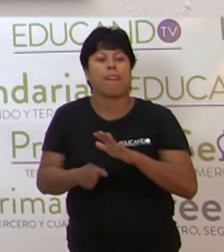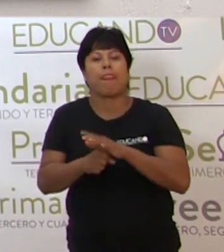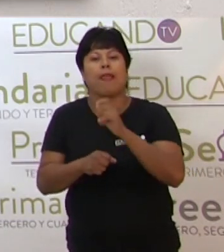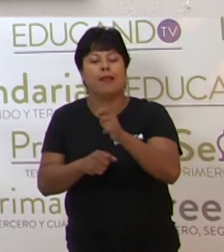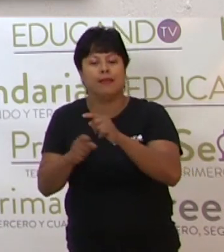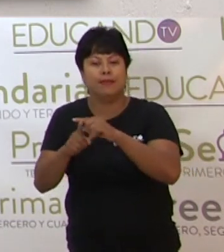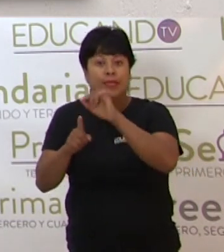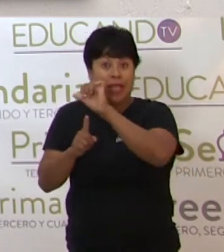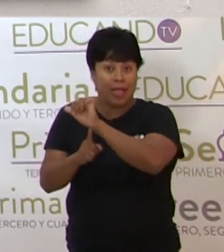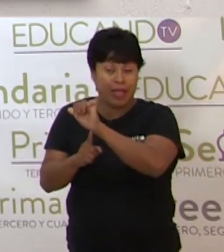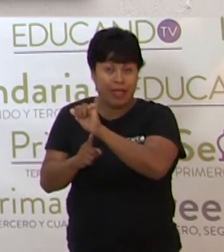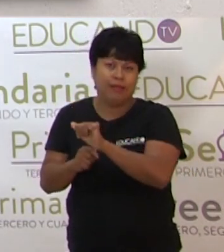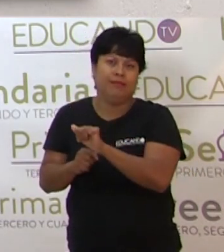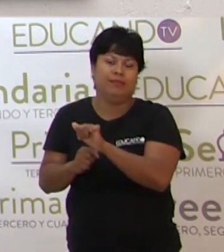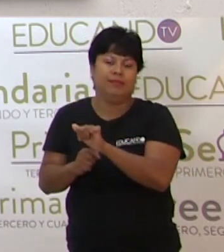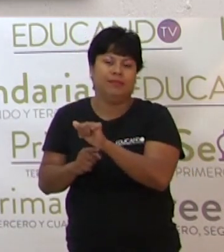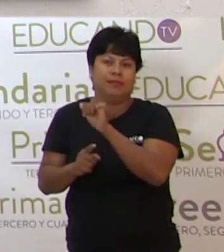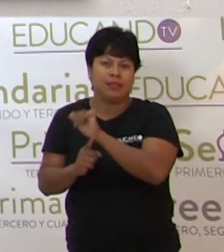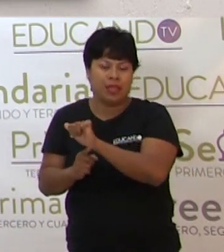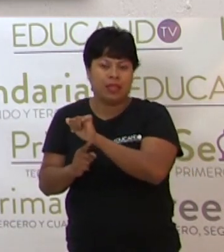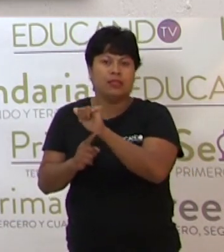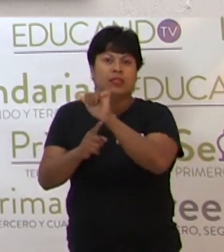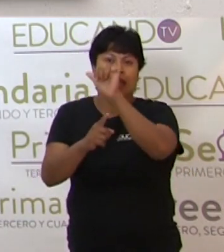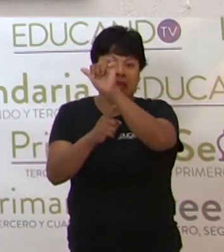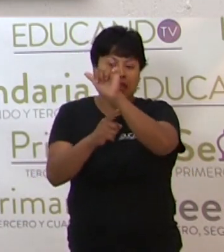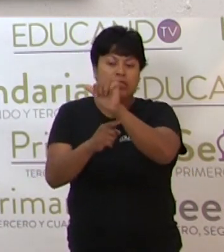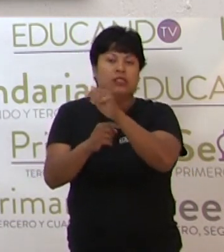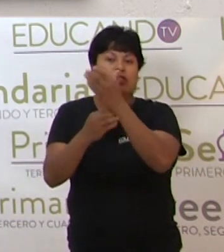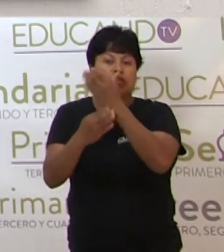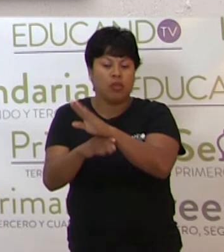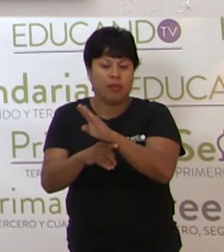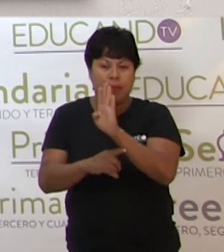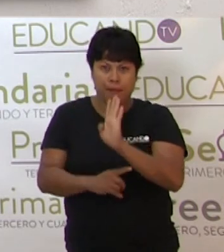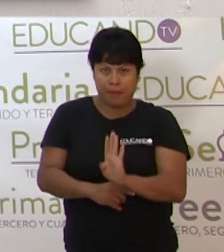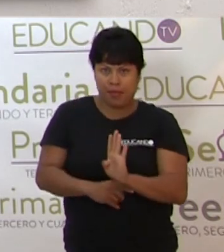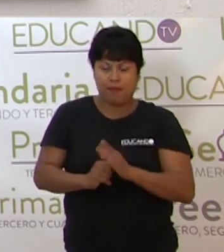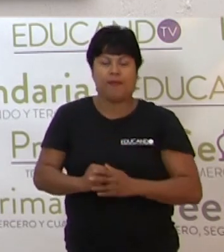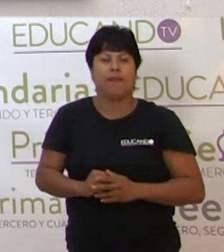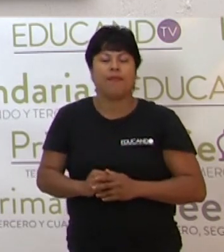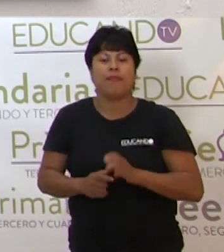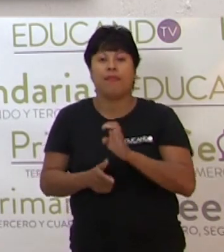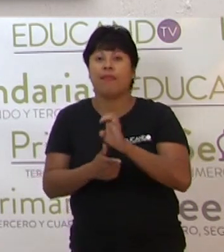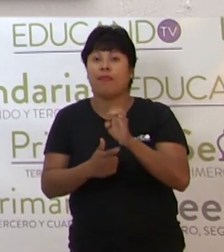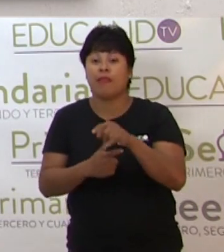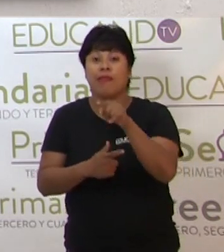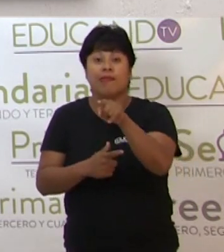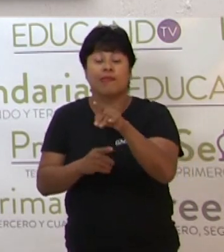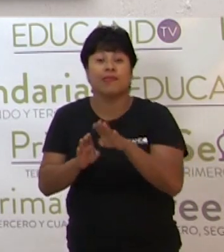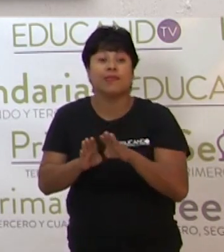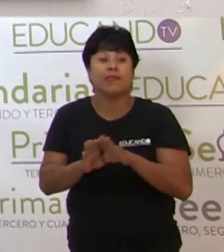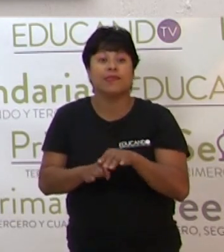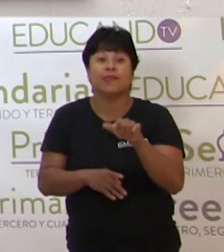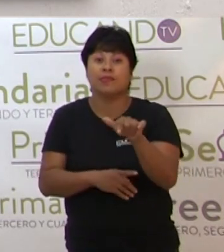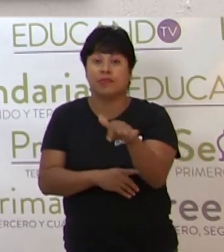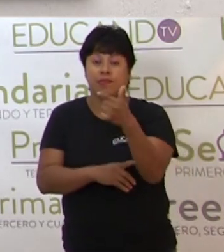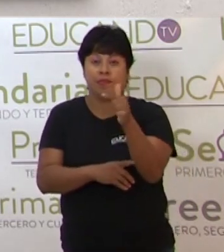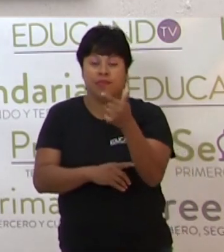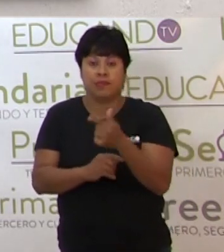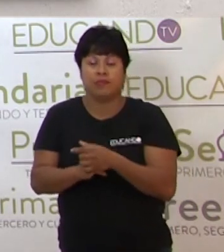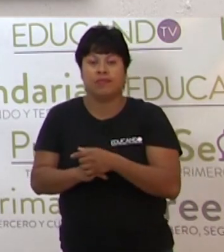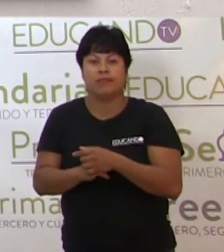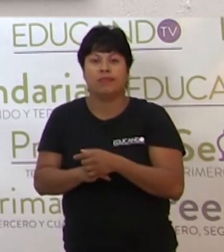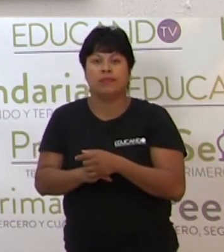opuesto es A. A sobre B. Entonces aquí quedaría como 12,